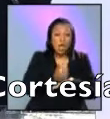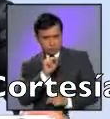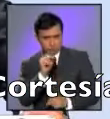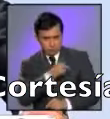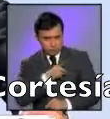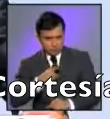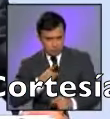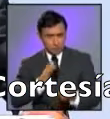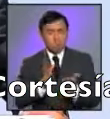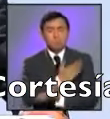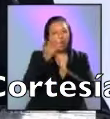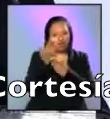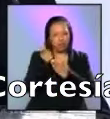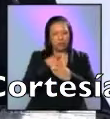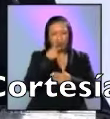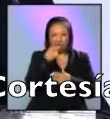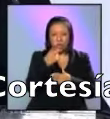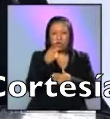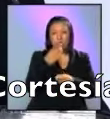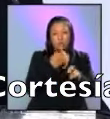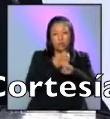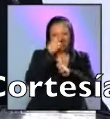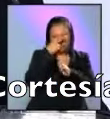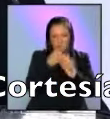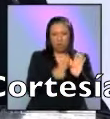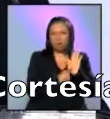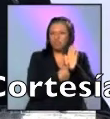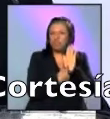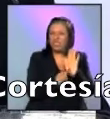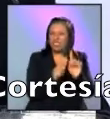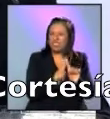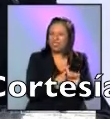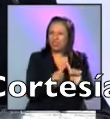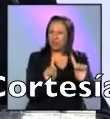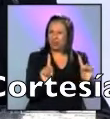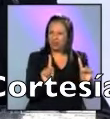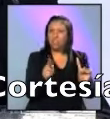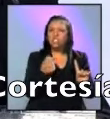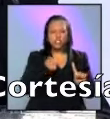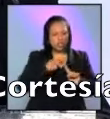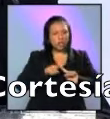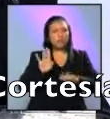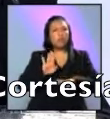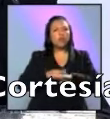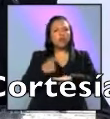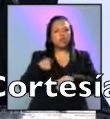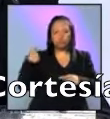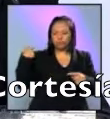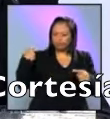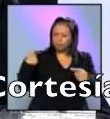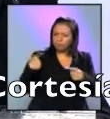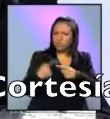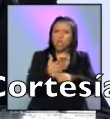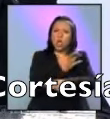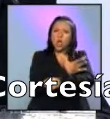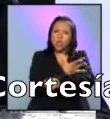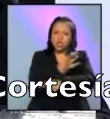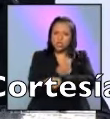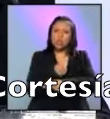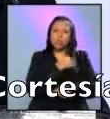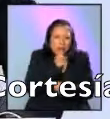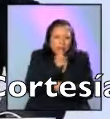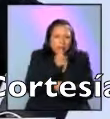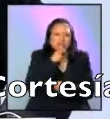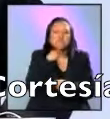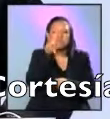mejor se me va a acabar el tiempo s sí soy diferente porque he tenido una trayectoria de honestidad y puedo verlos a los